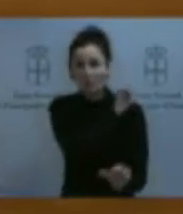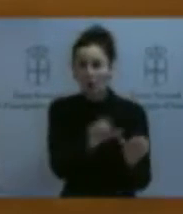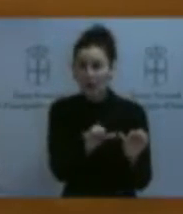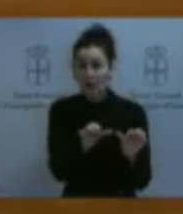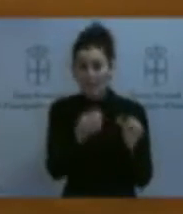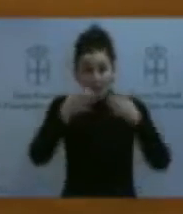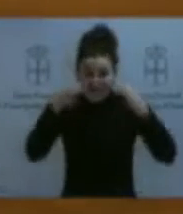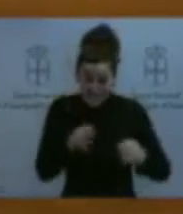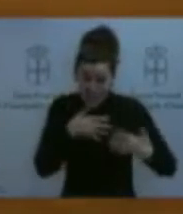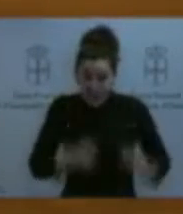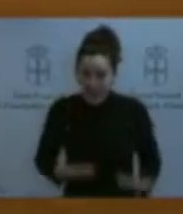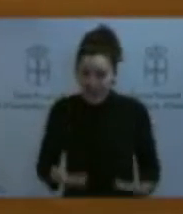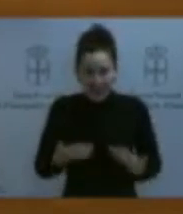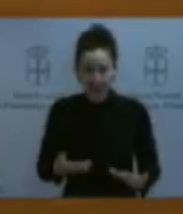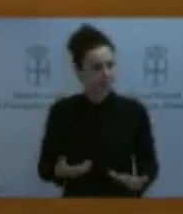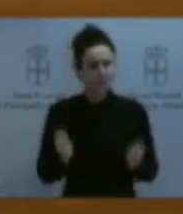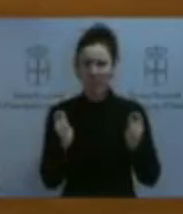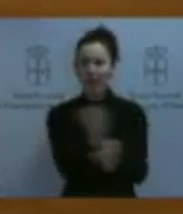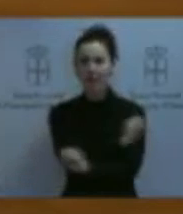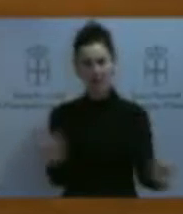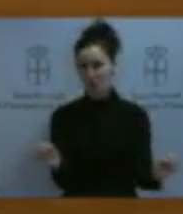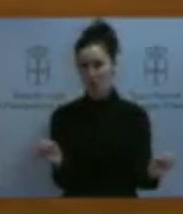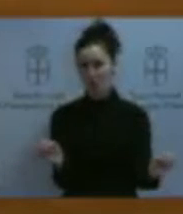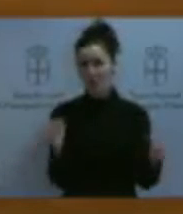tener respuesta, ¿no? Hoy hay una oportunidad, desde nuestro punto de vista,